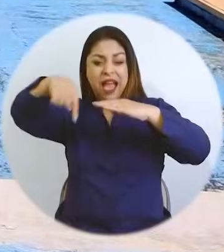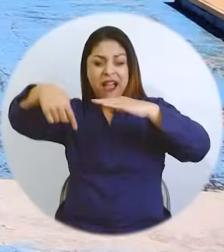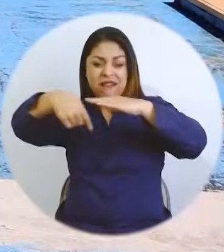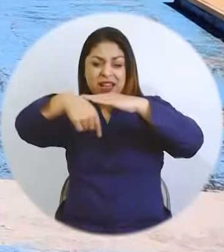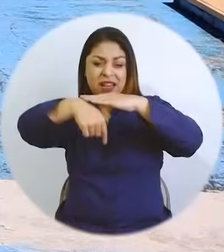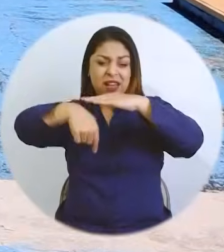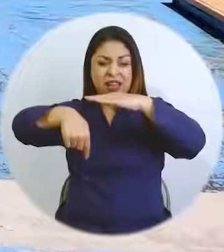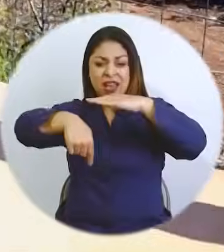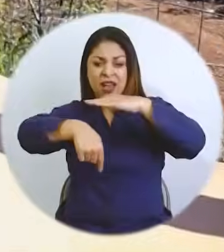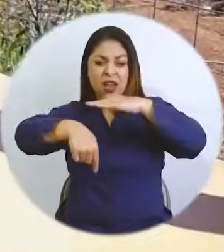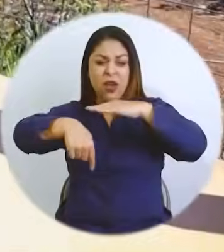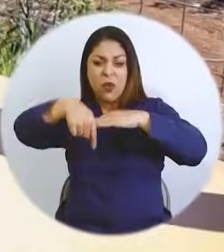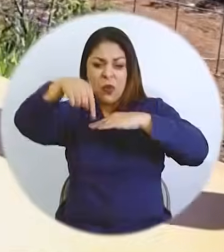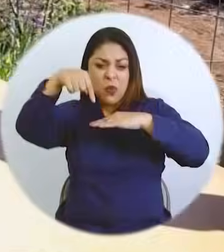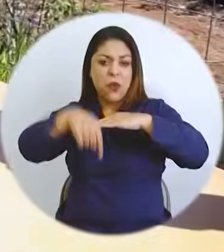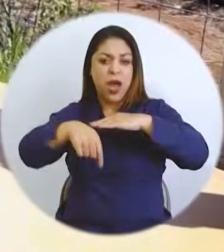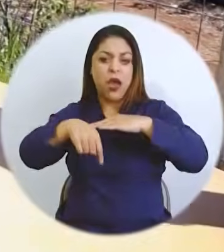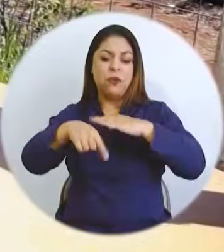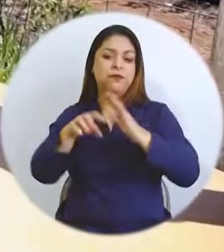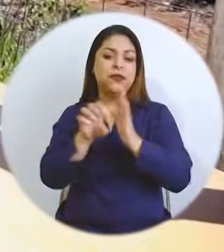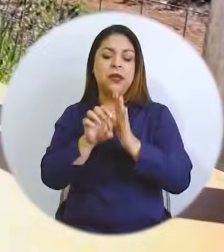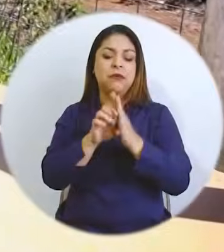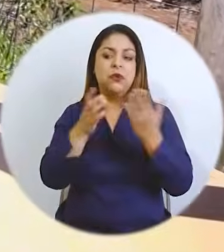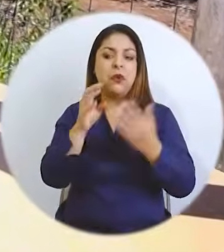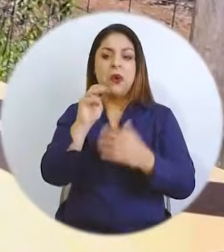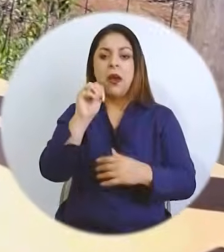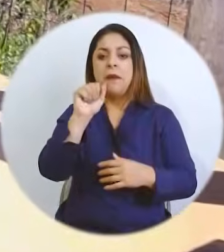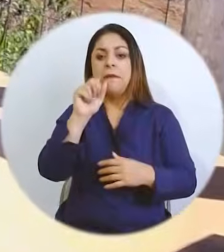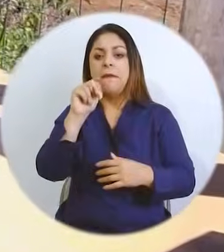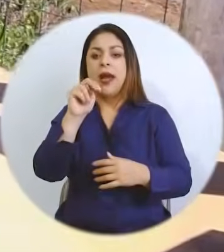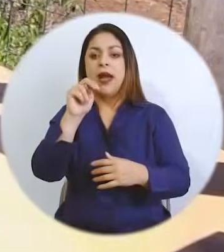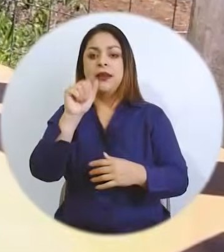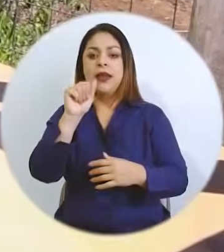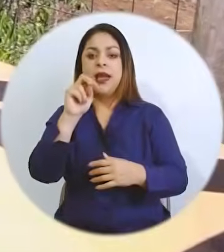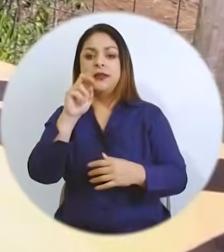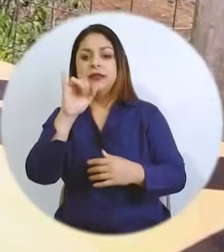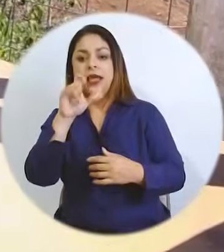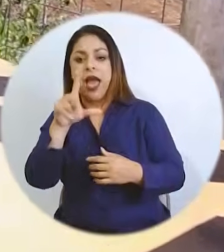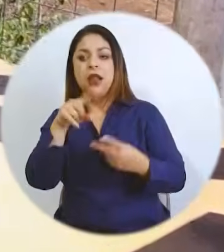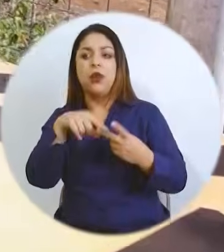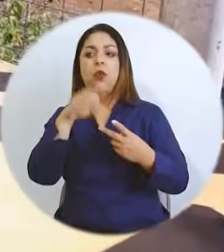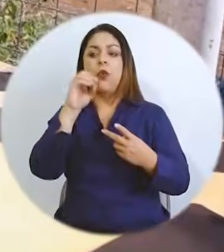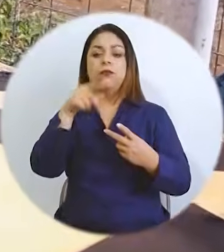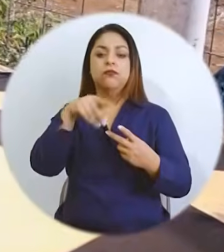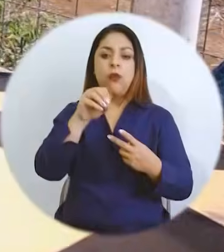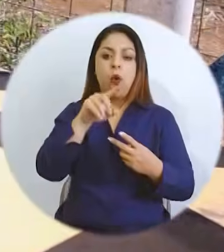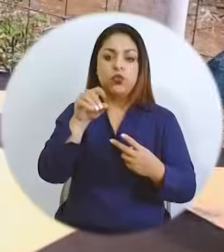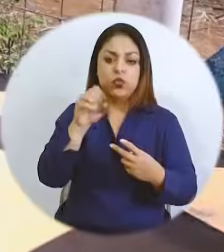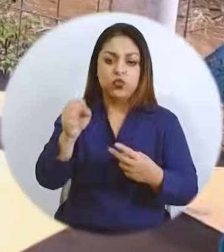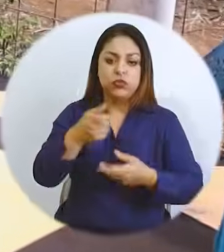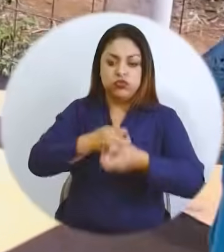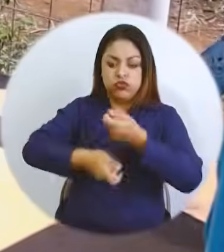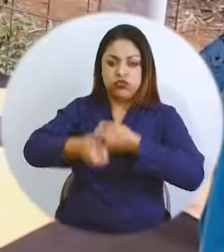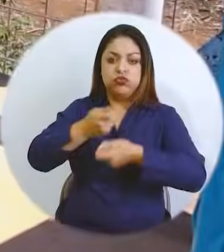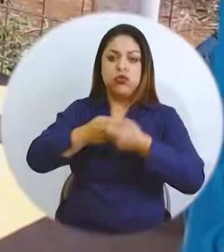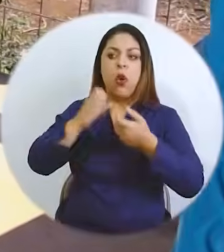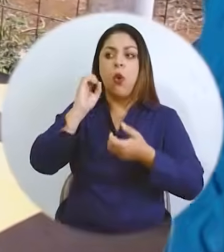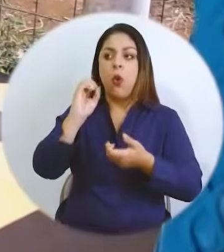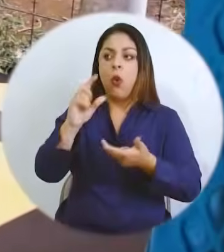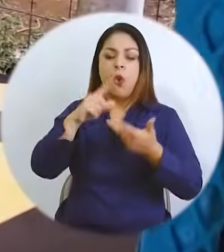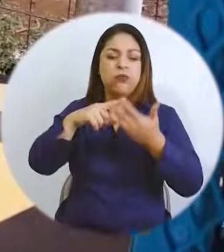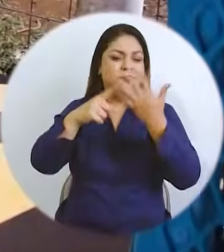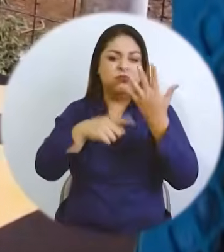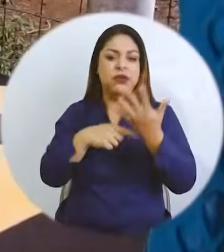si es una fuente más superficial, manantial, una naciente, o si son pozos, pues también los insumos, como si son pozos, toda la parte de